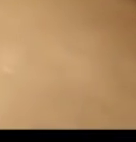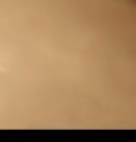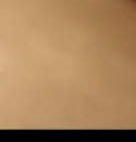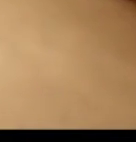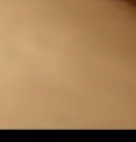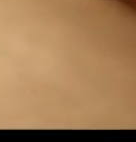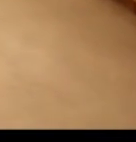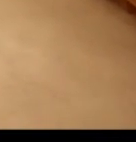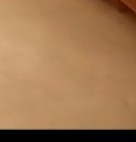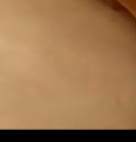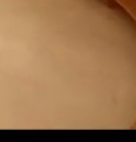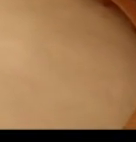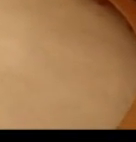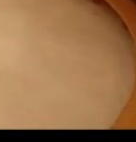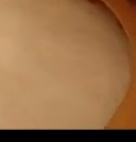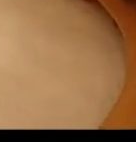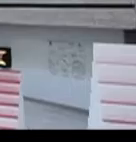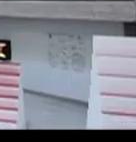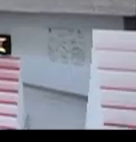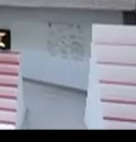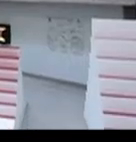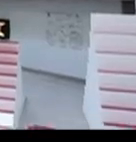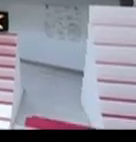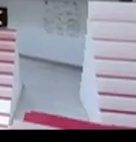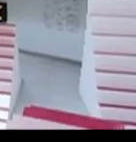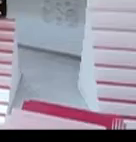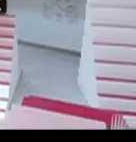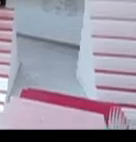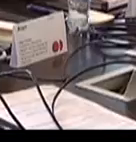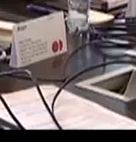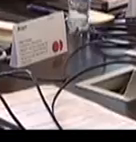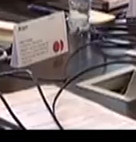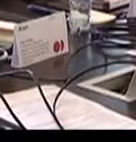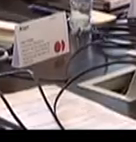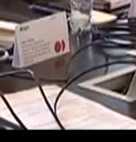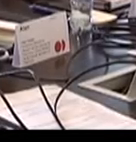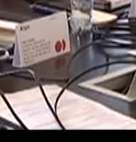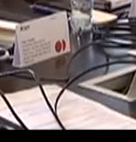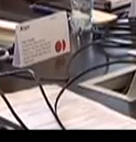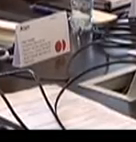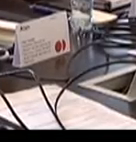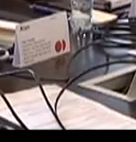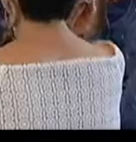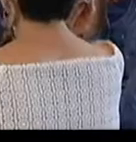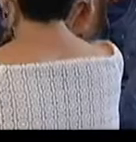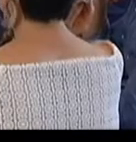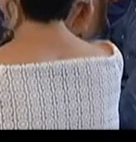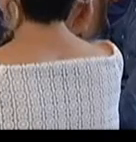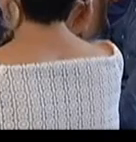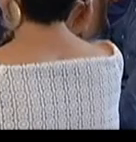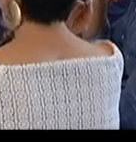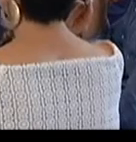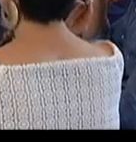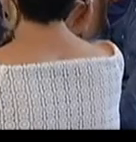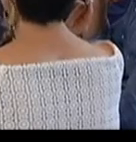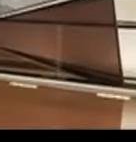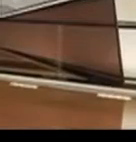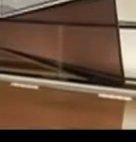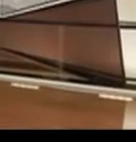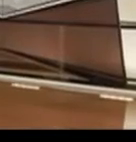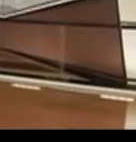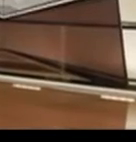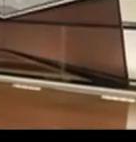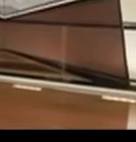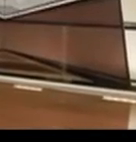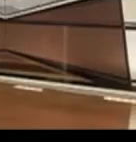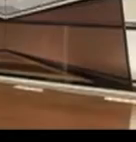Hoy 3 de agosto en Interfaz, nuestro reportaje del día nos habla sobre la iniciativa de Ibermuseos, un importante espacio de fomento de